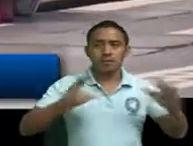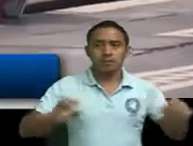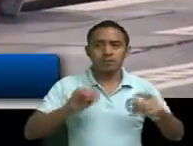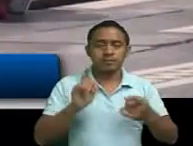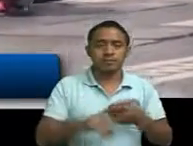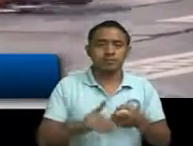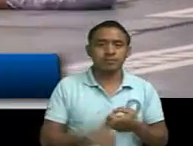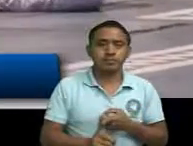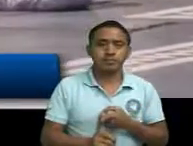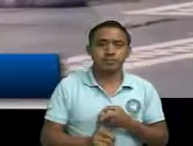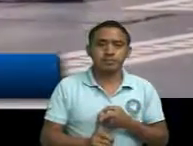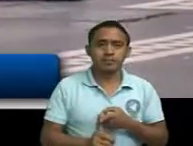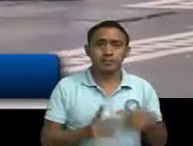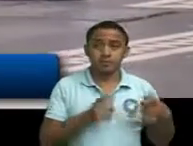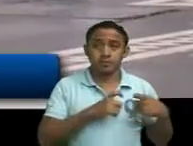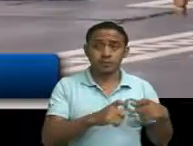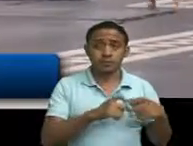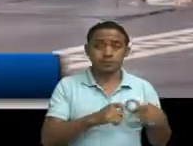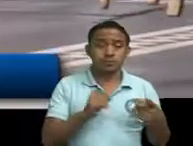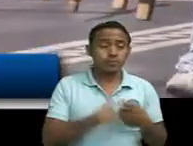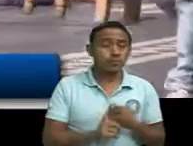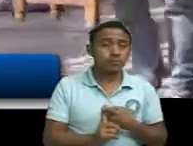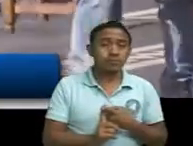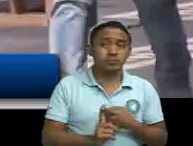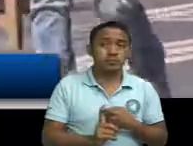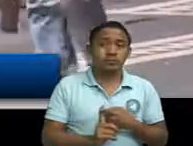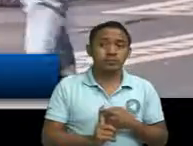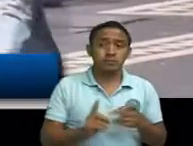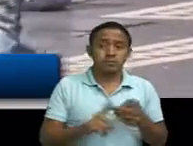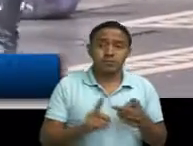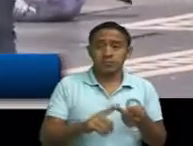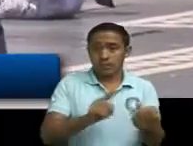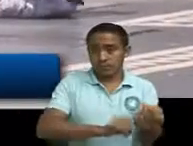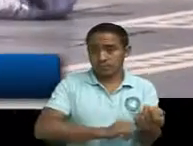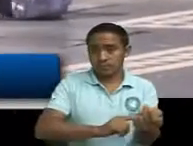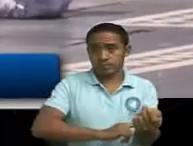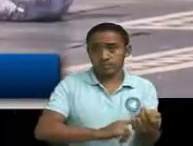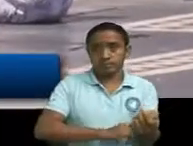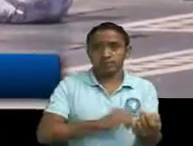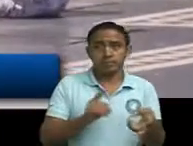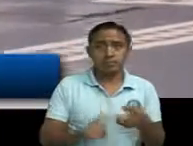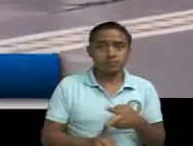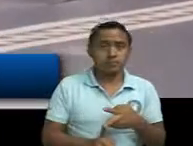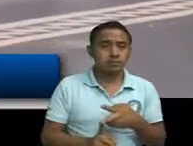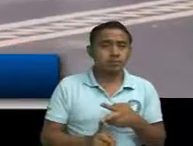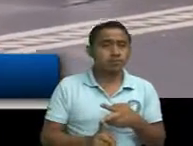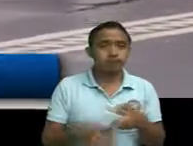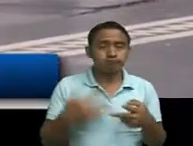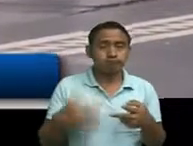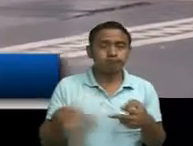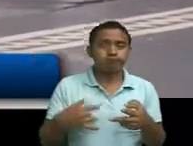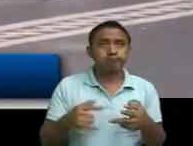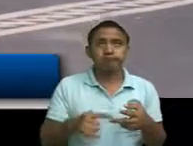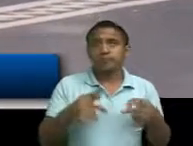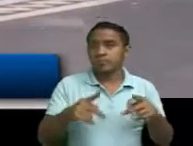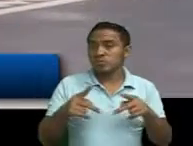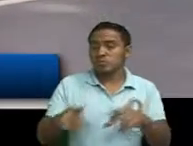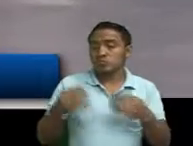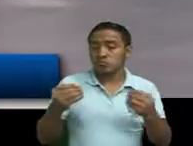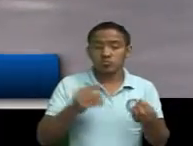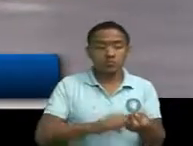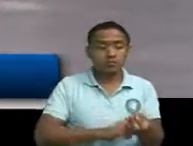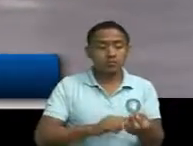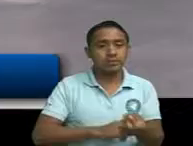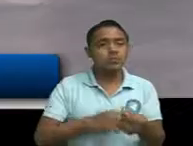los problemas cardíacos, estamos hablando de la diabetes. Ya están ahí, la mayoría de los pacientes